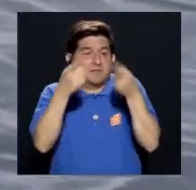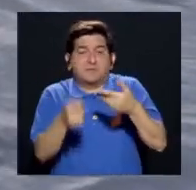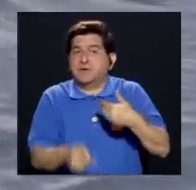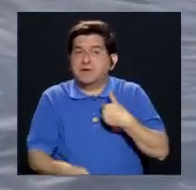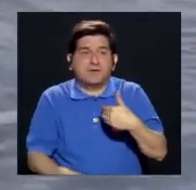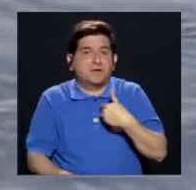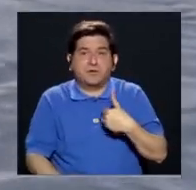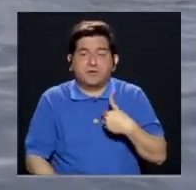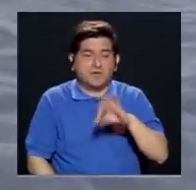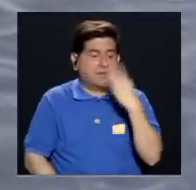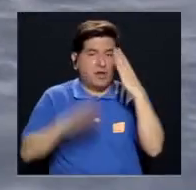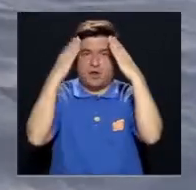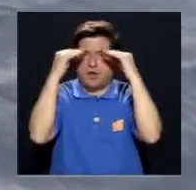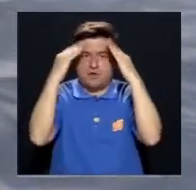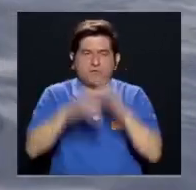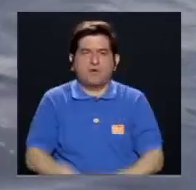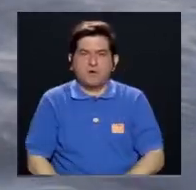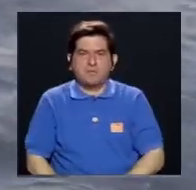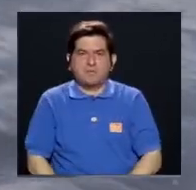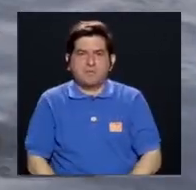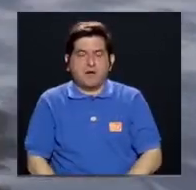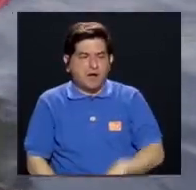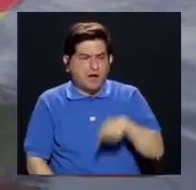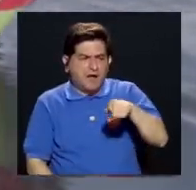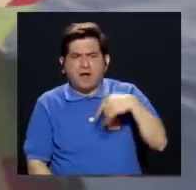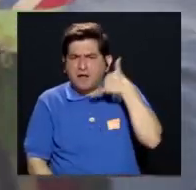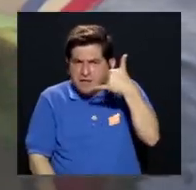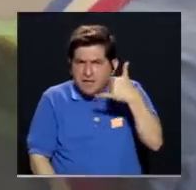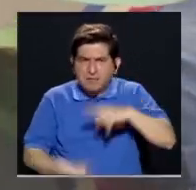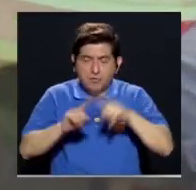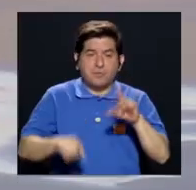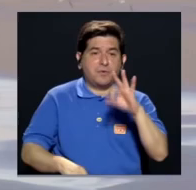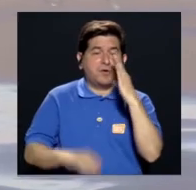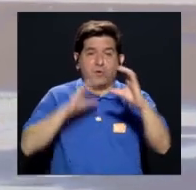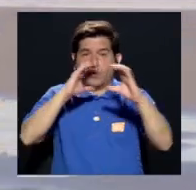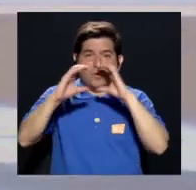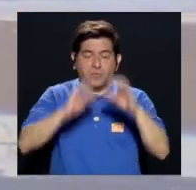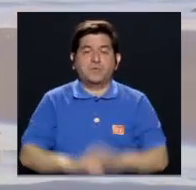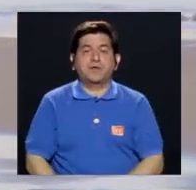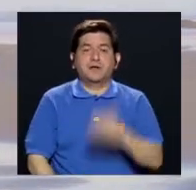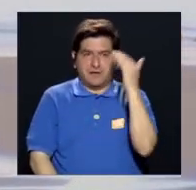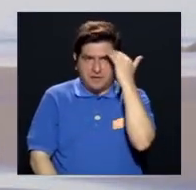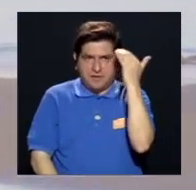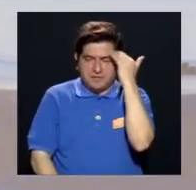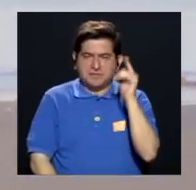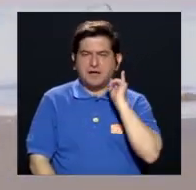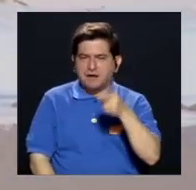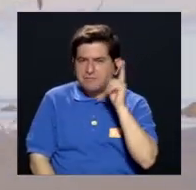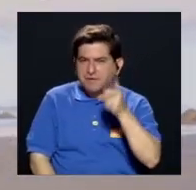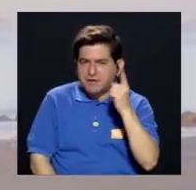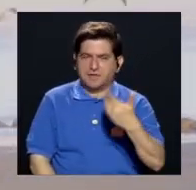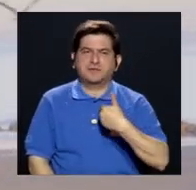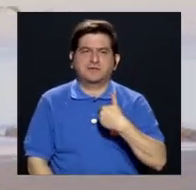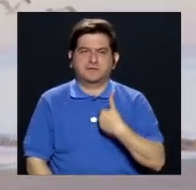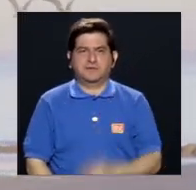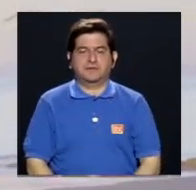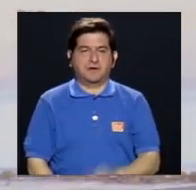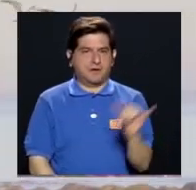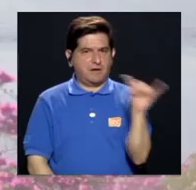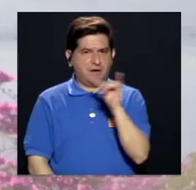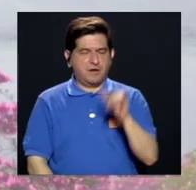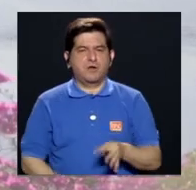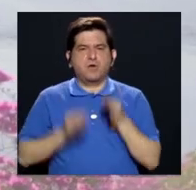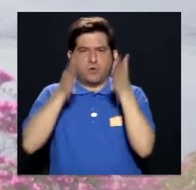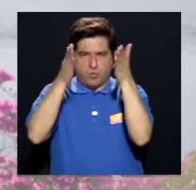tienen un medio de información, un teléfono es la forma de conectarse y de saber sobre las advertencias que se distribuyen. Además,